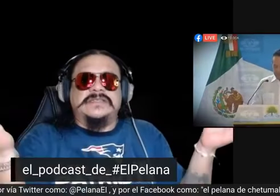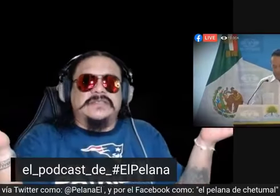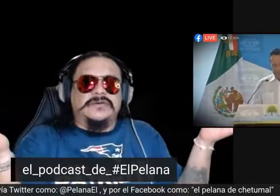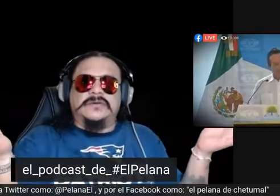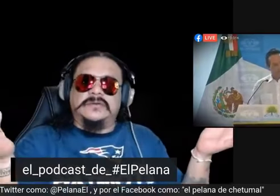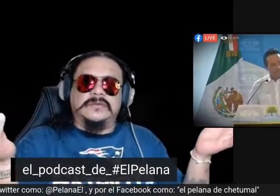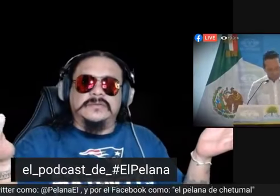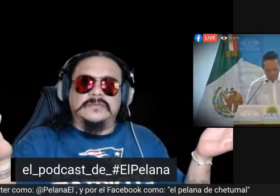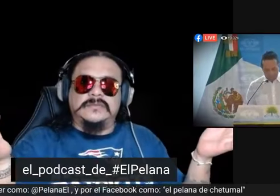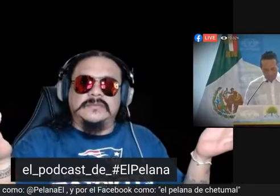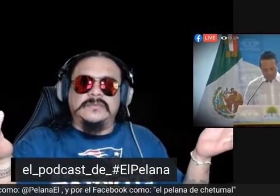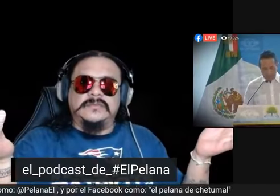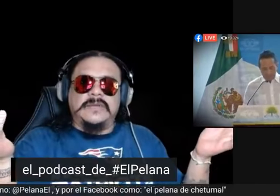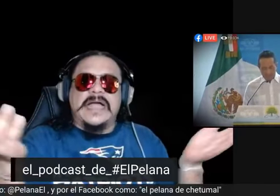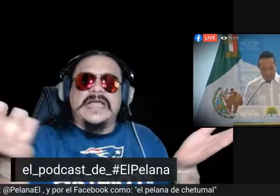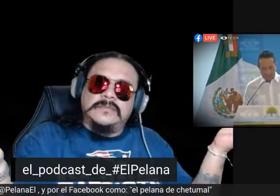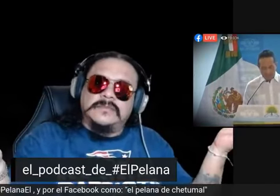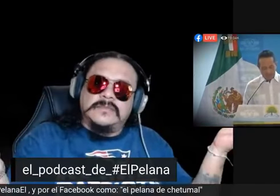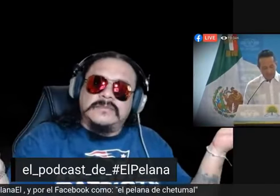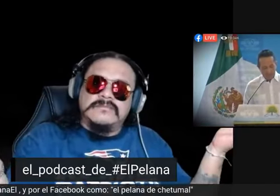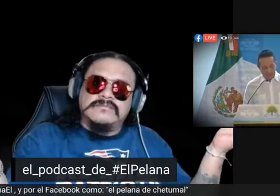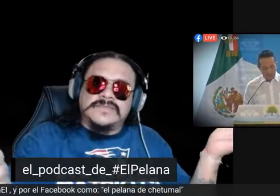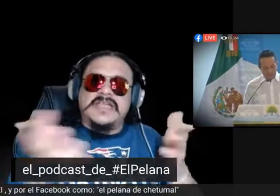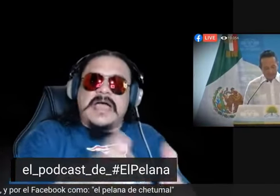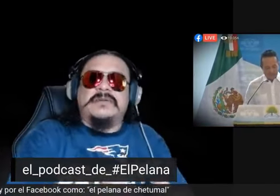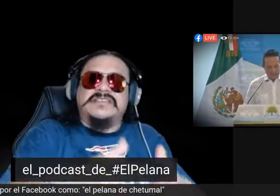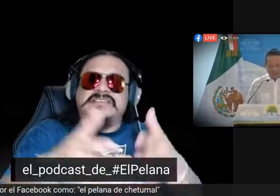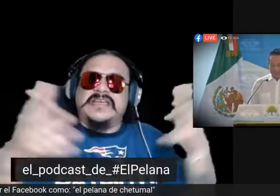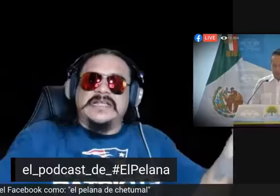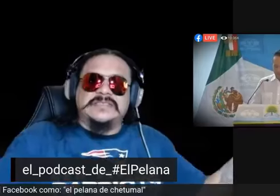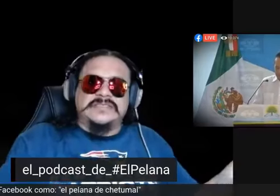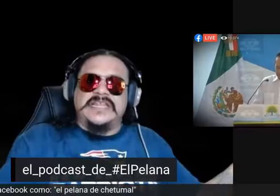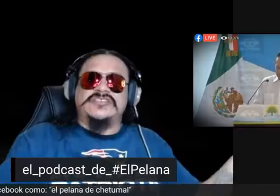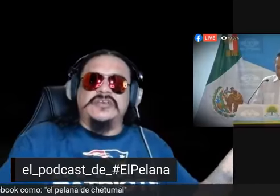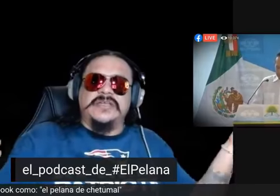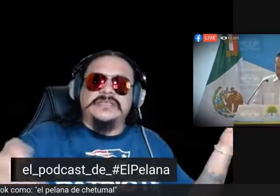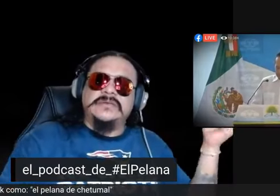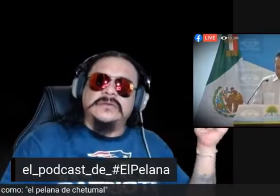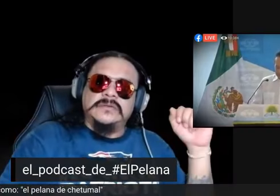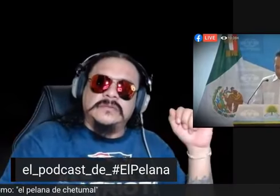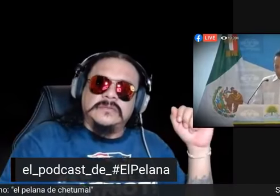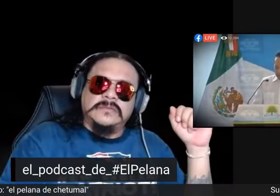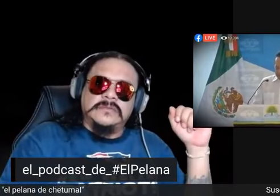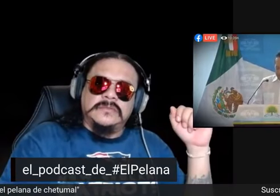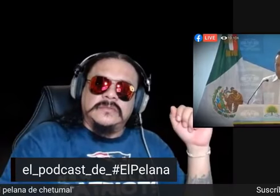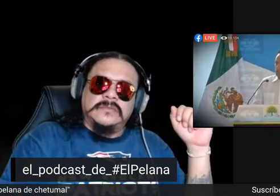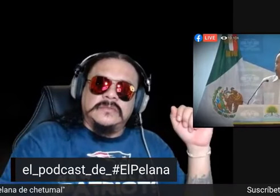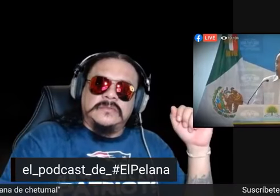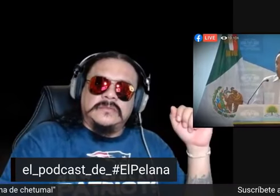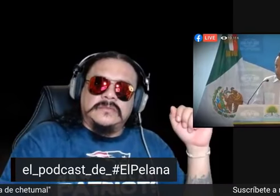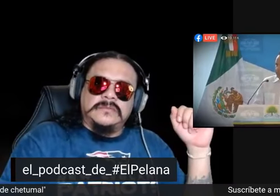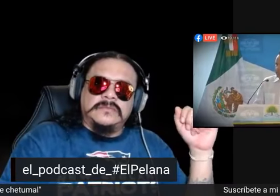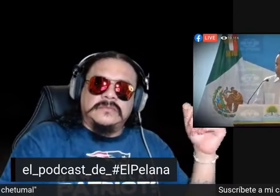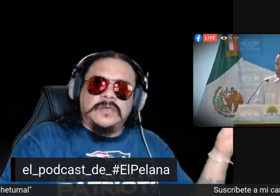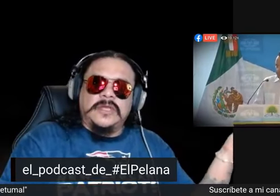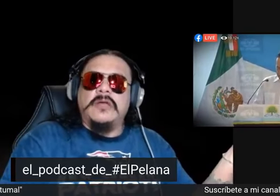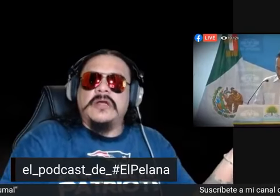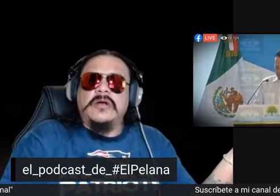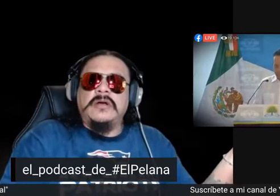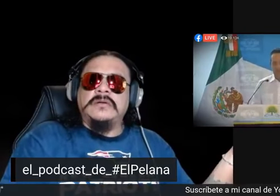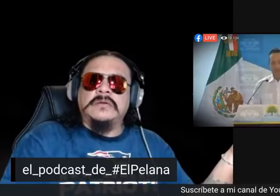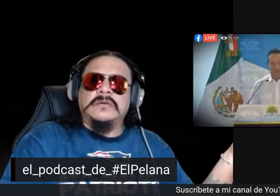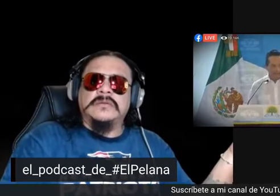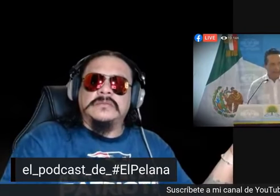Se va a auditar. ¿A quién? Y las infracciones. Si abres y cierras direcciones. Hasta las últimas consecuencias. ¿Y